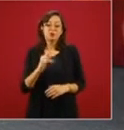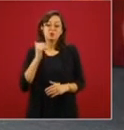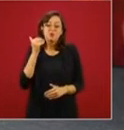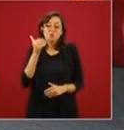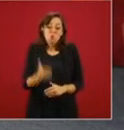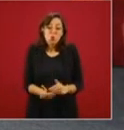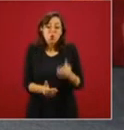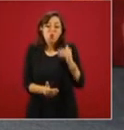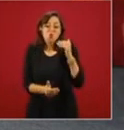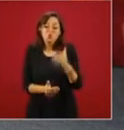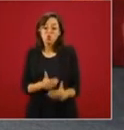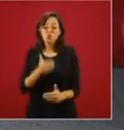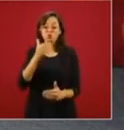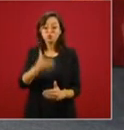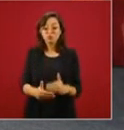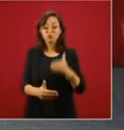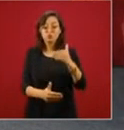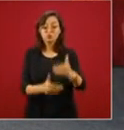proceso